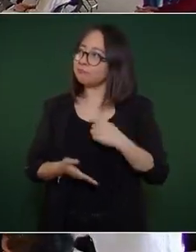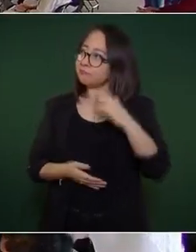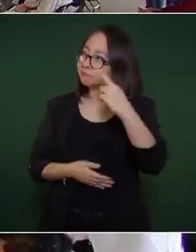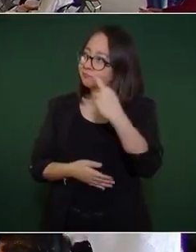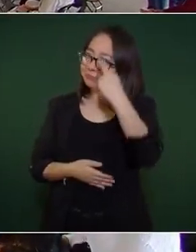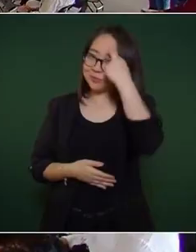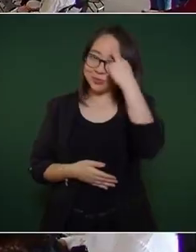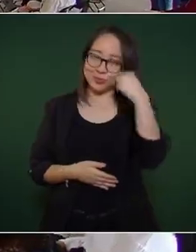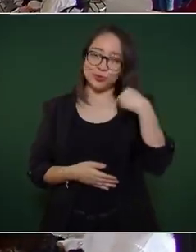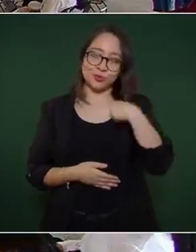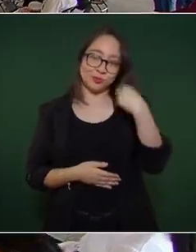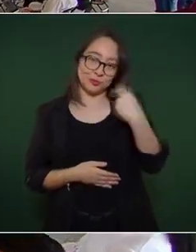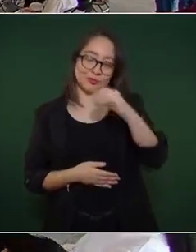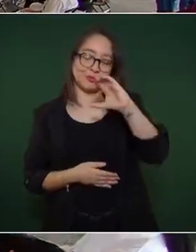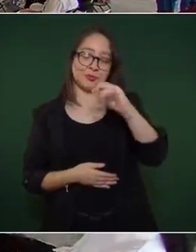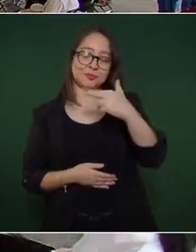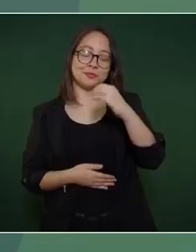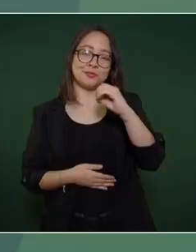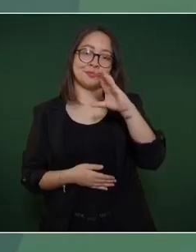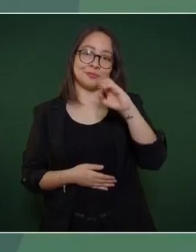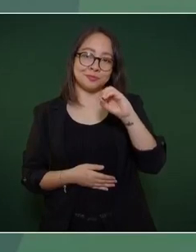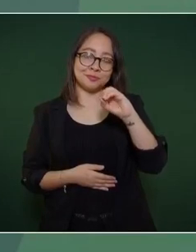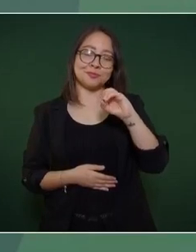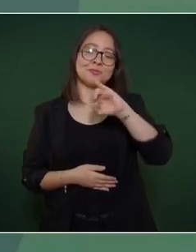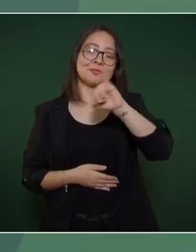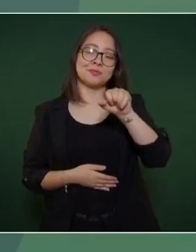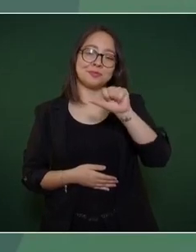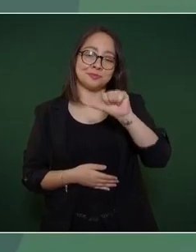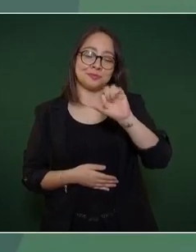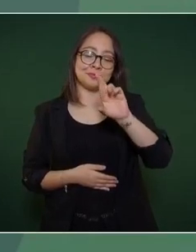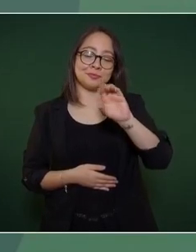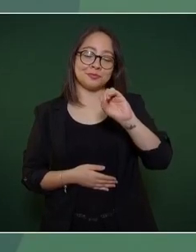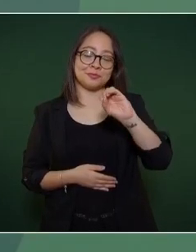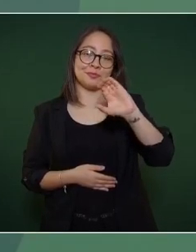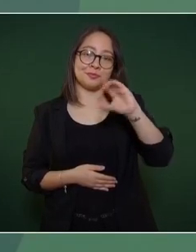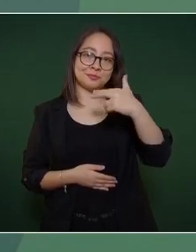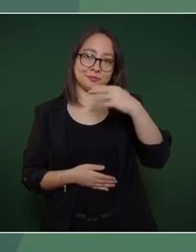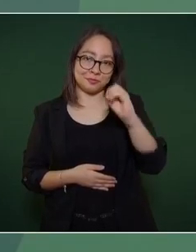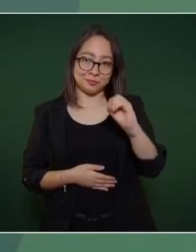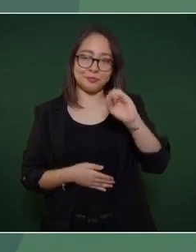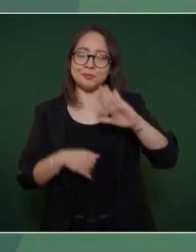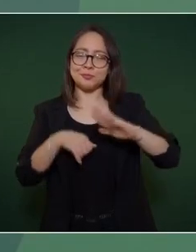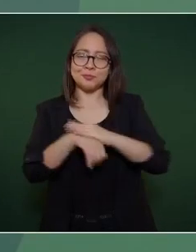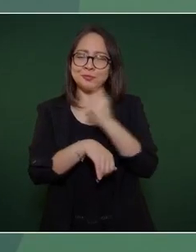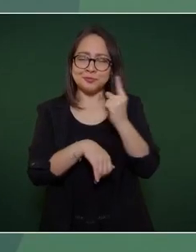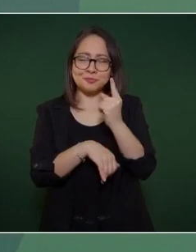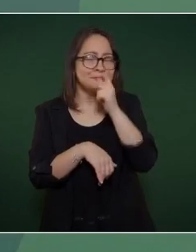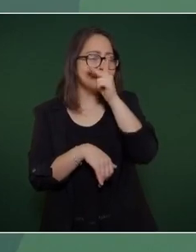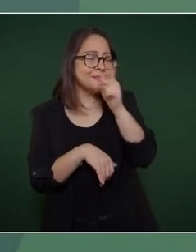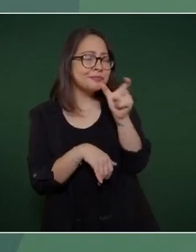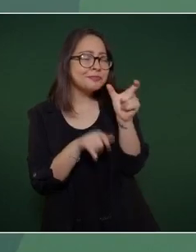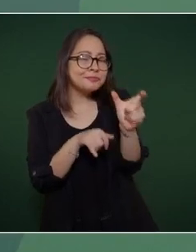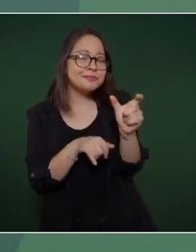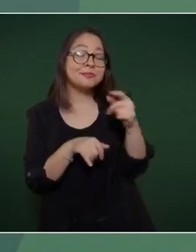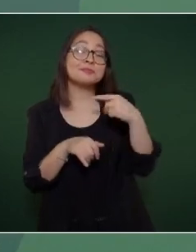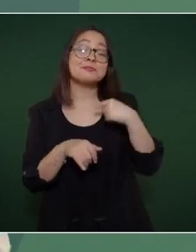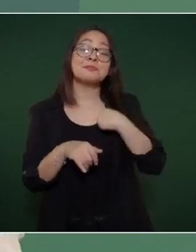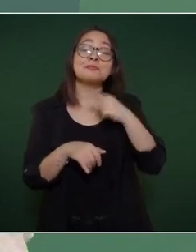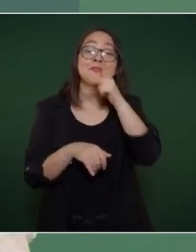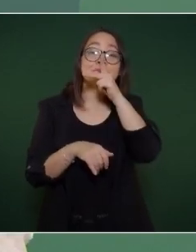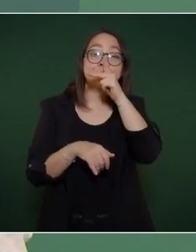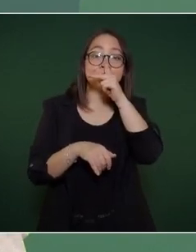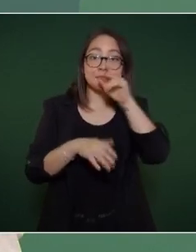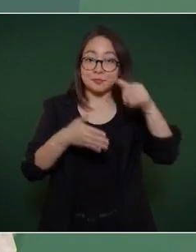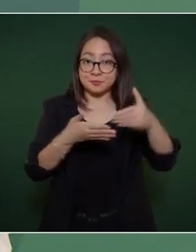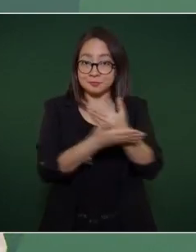porque mi padre era veracruzano de la cuenca del Papaloapan y mi madre